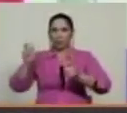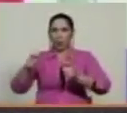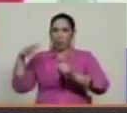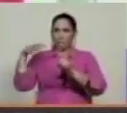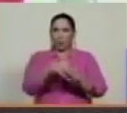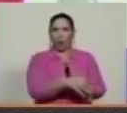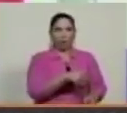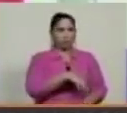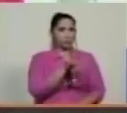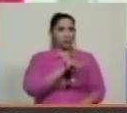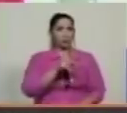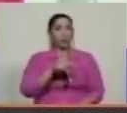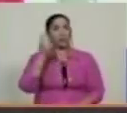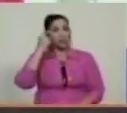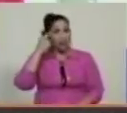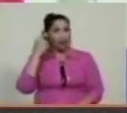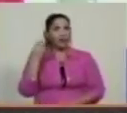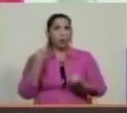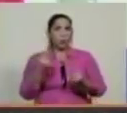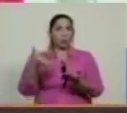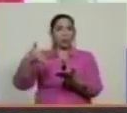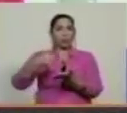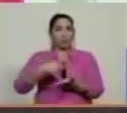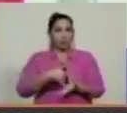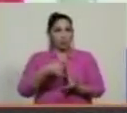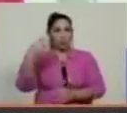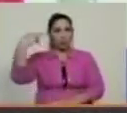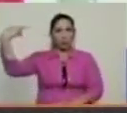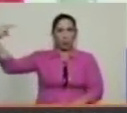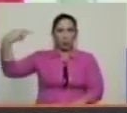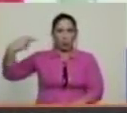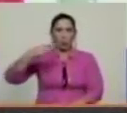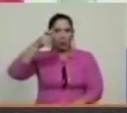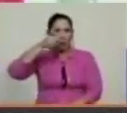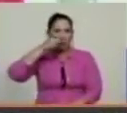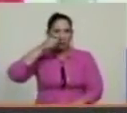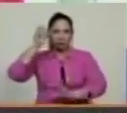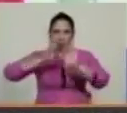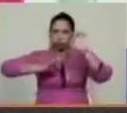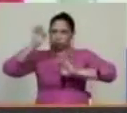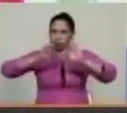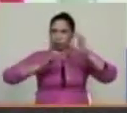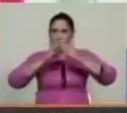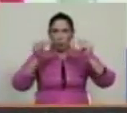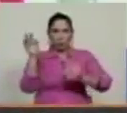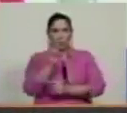y nos buscan nuestras debilidades y nos observan, nos estudian y nos evalúan.